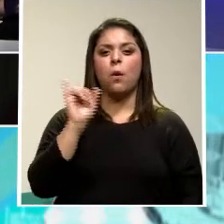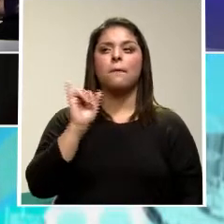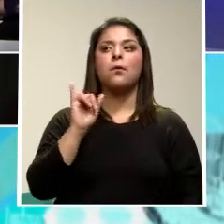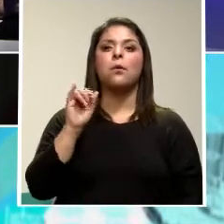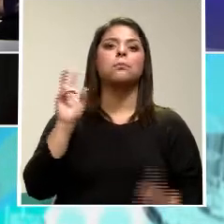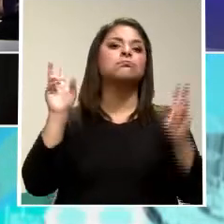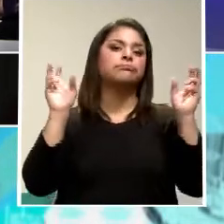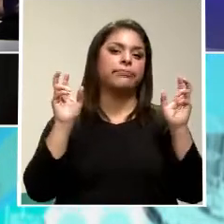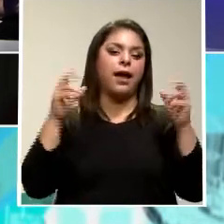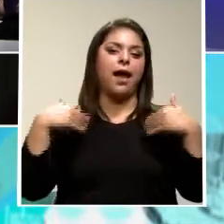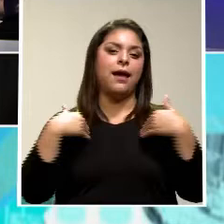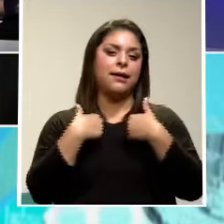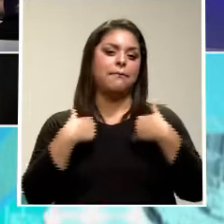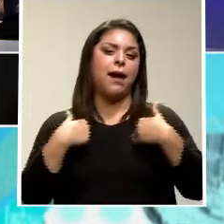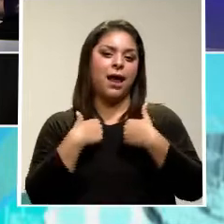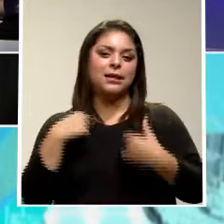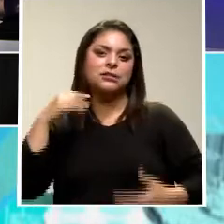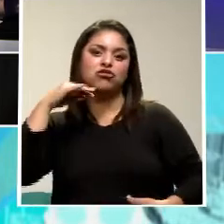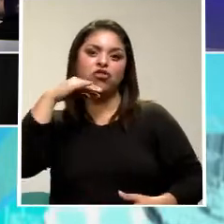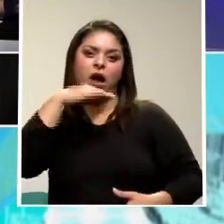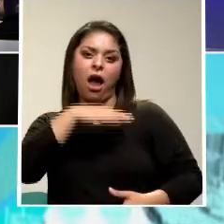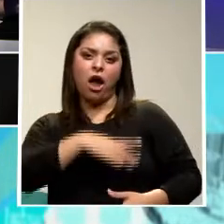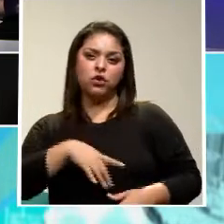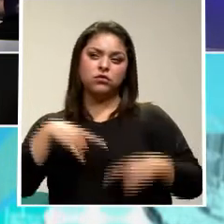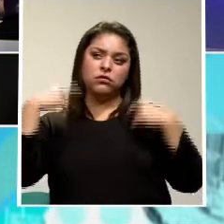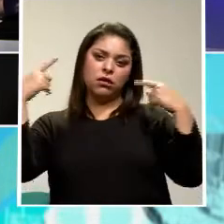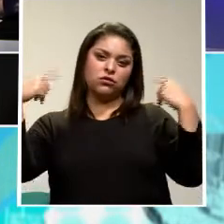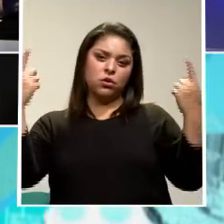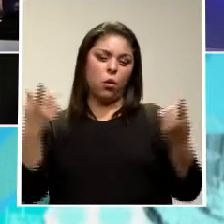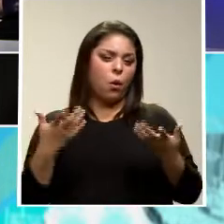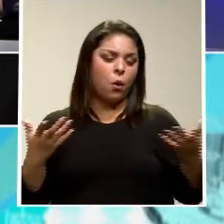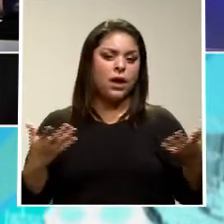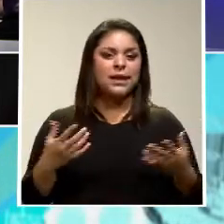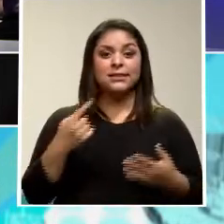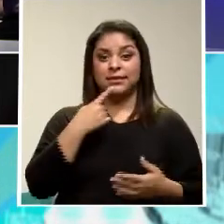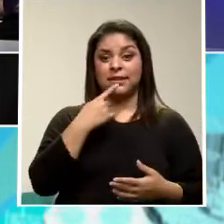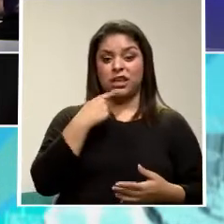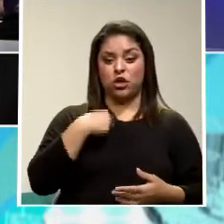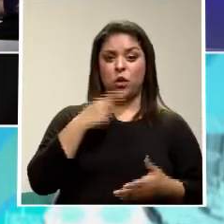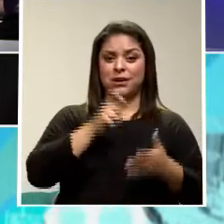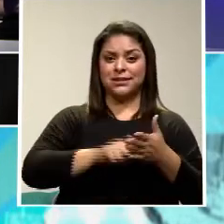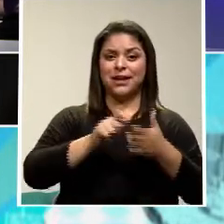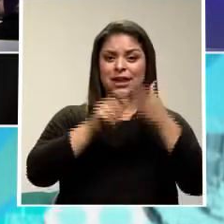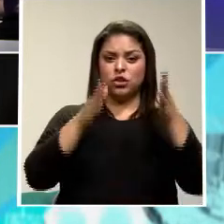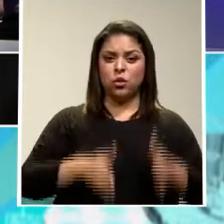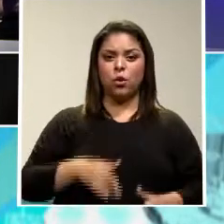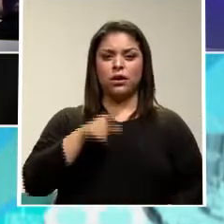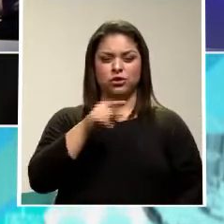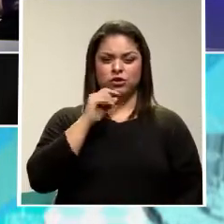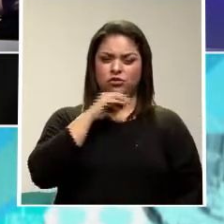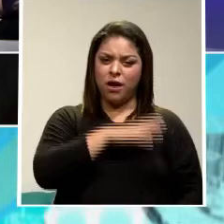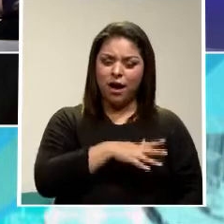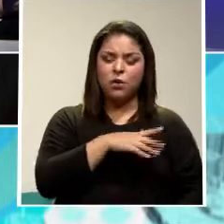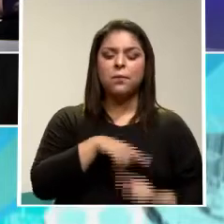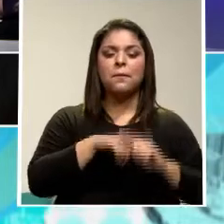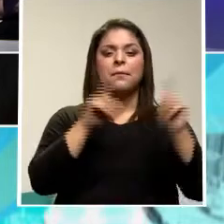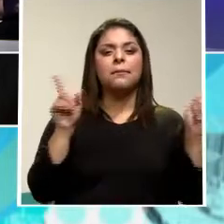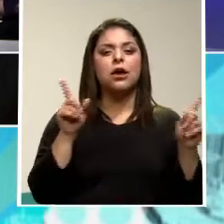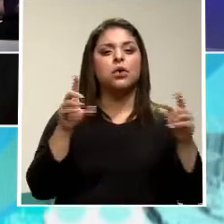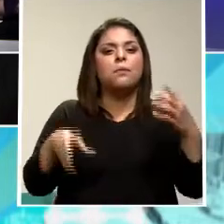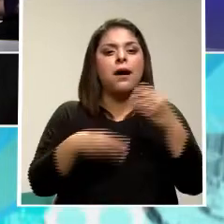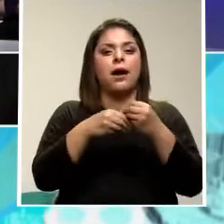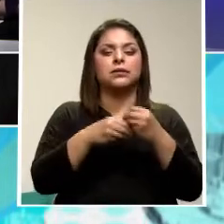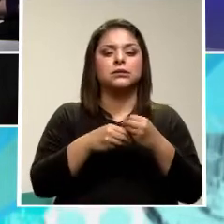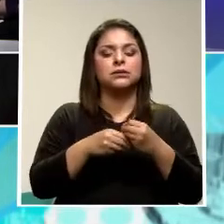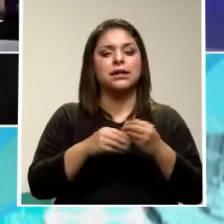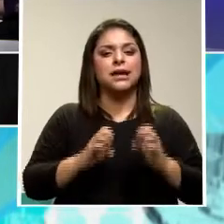exóticos, raros. Decir que uno escribe es raro y que además existe un